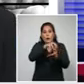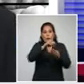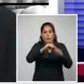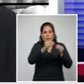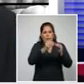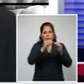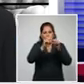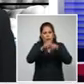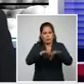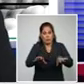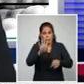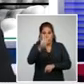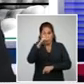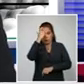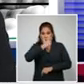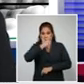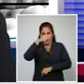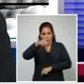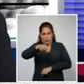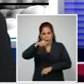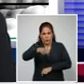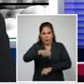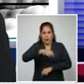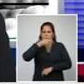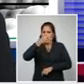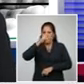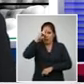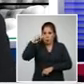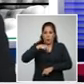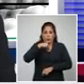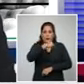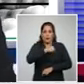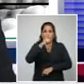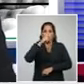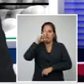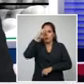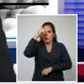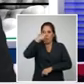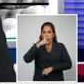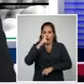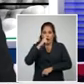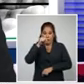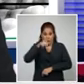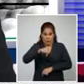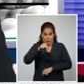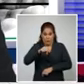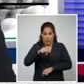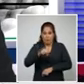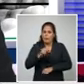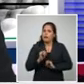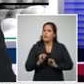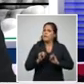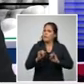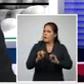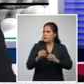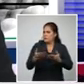este 4 de abril, pues como decía el doctor Francisco Durán García, vamos a ofrecerles a